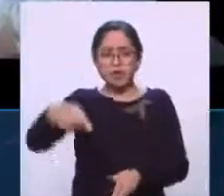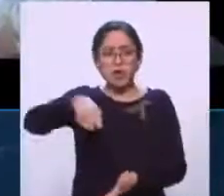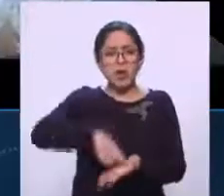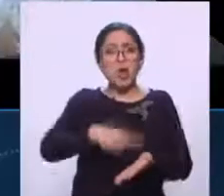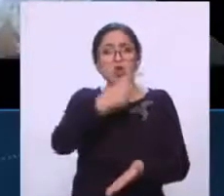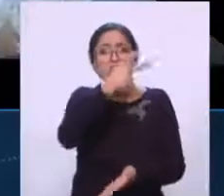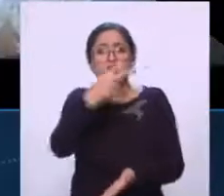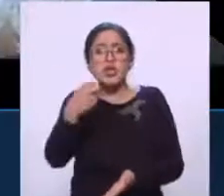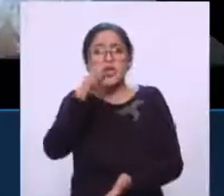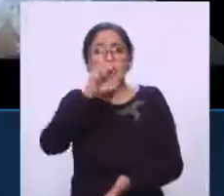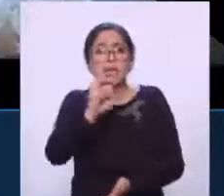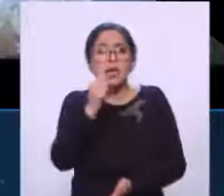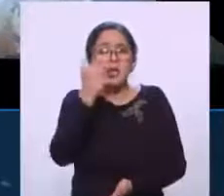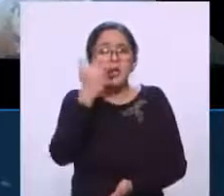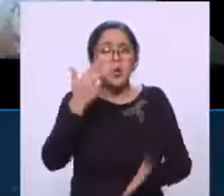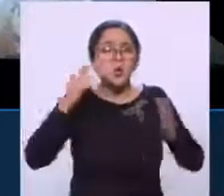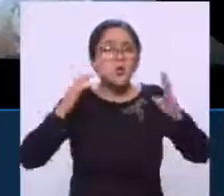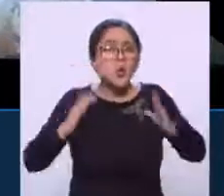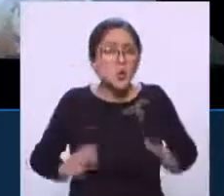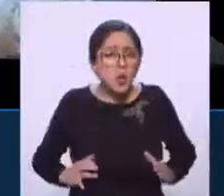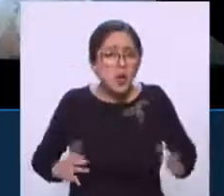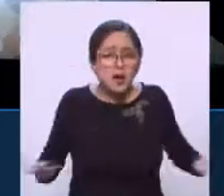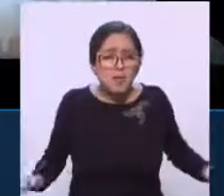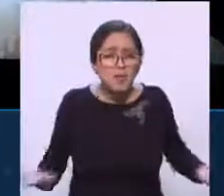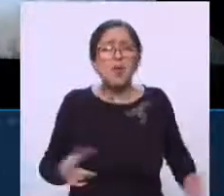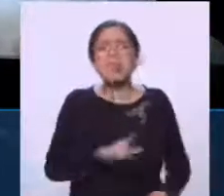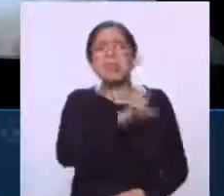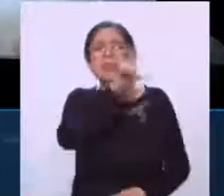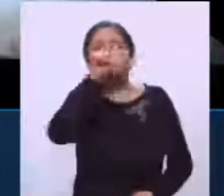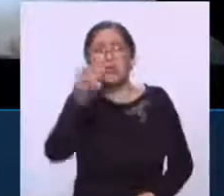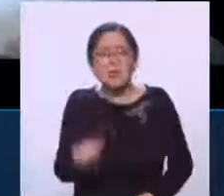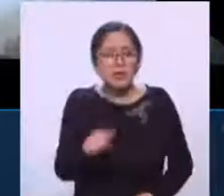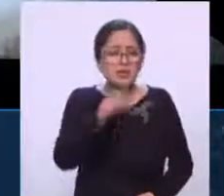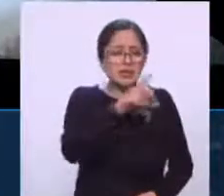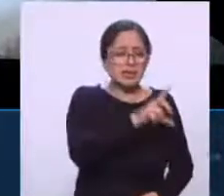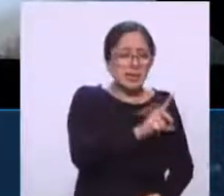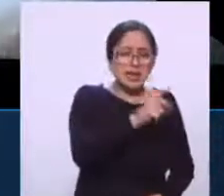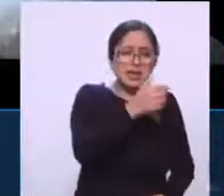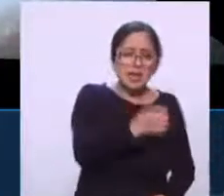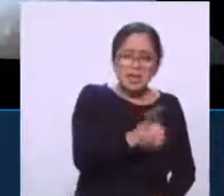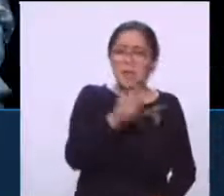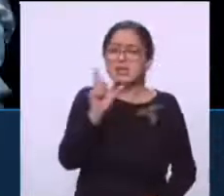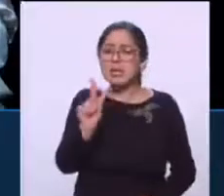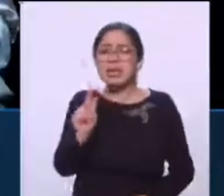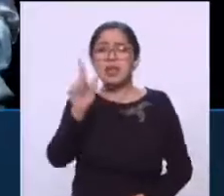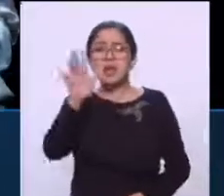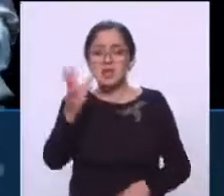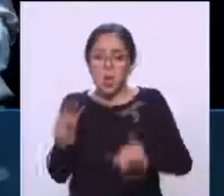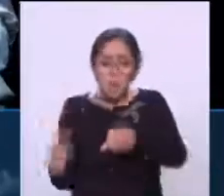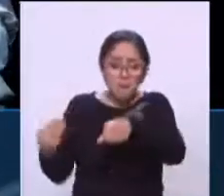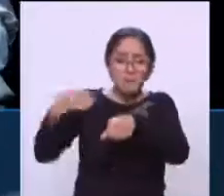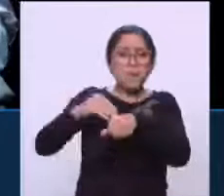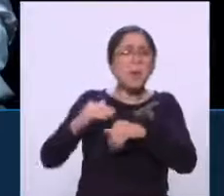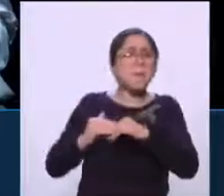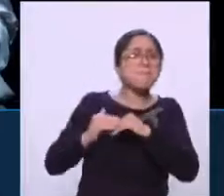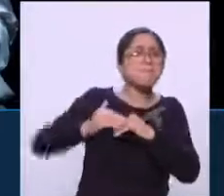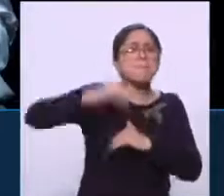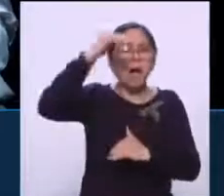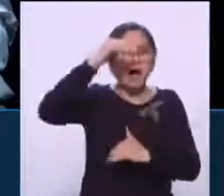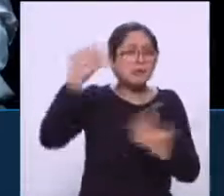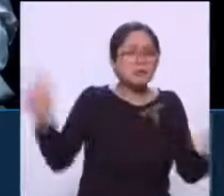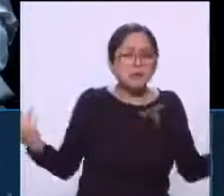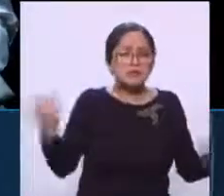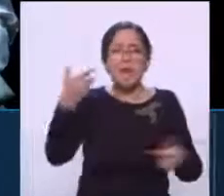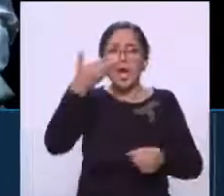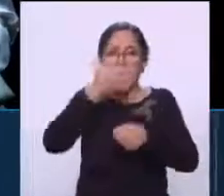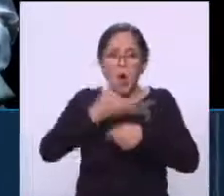268 cuerpos. A estos hay que agregarle estos 76 y 35 los que hablaba. Es decir, hay una realidad generalizada